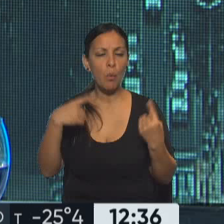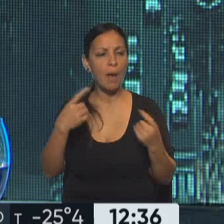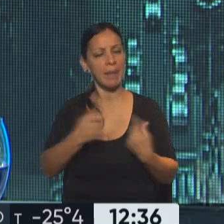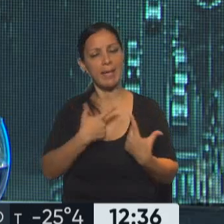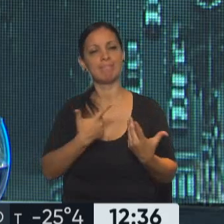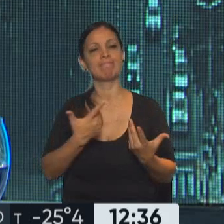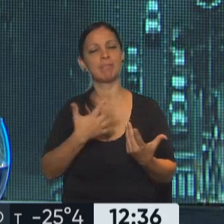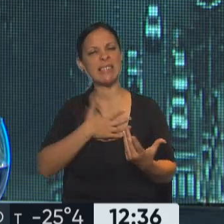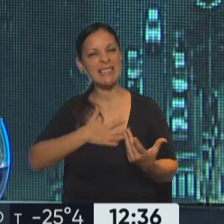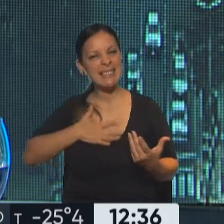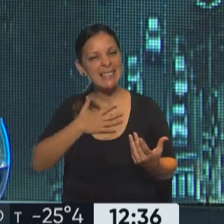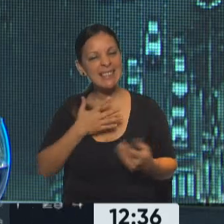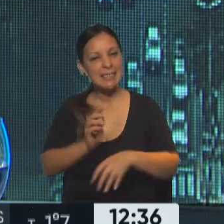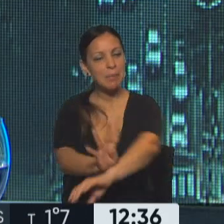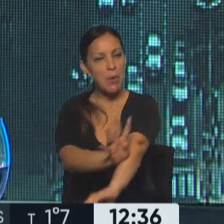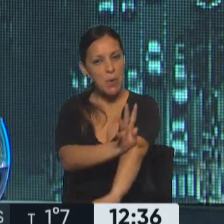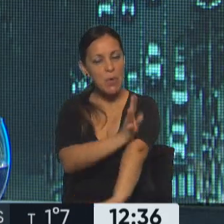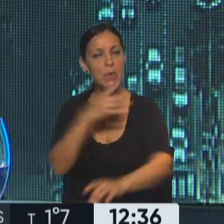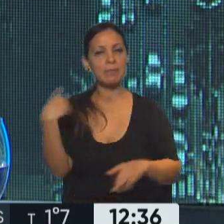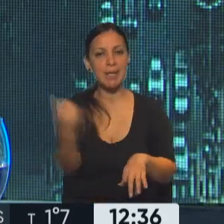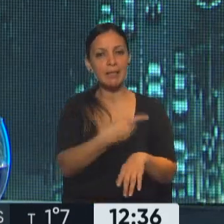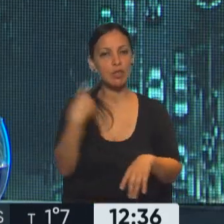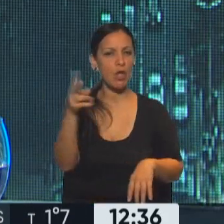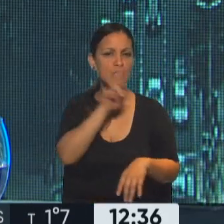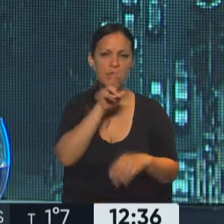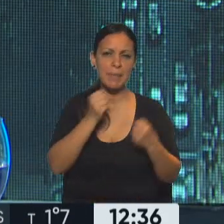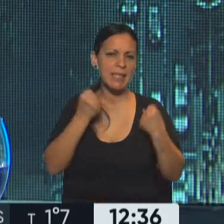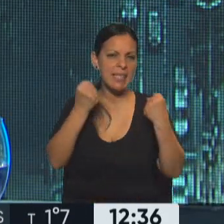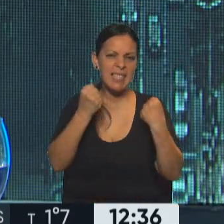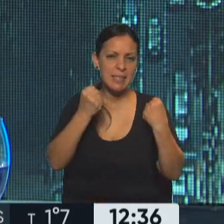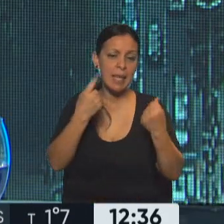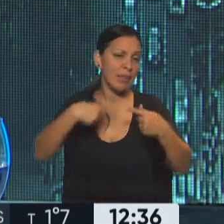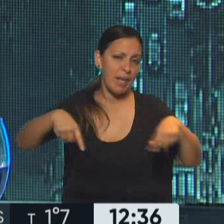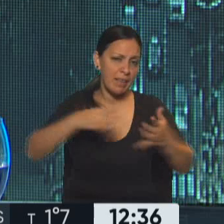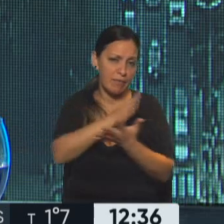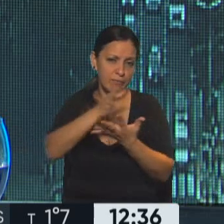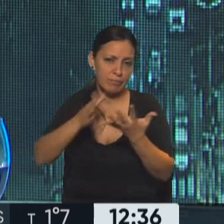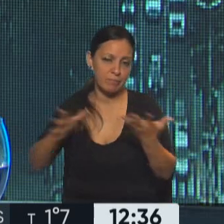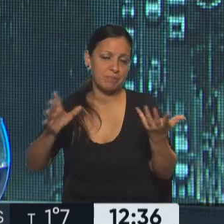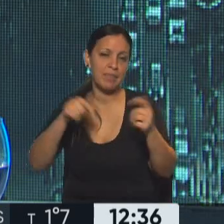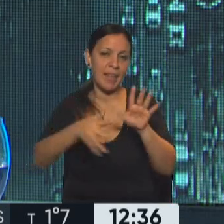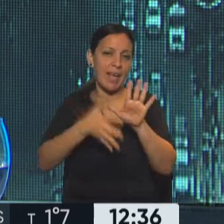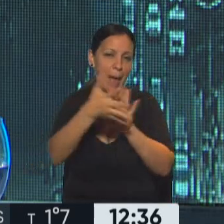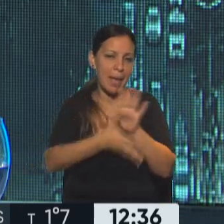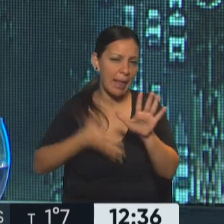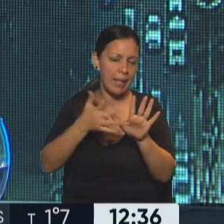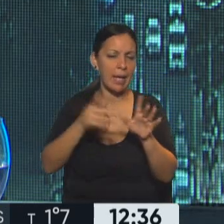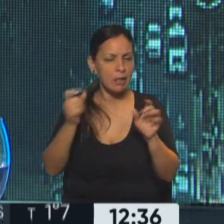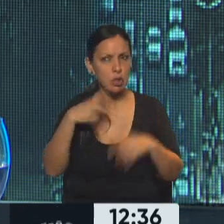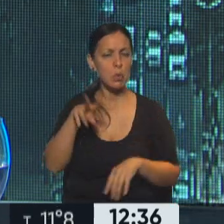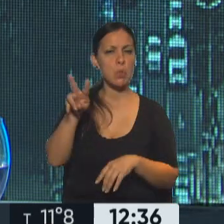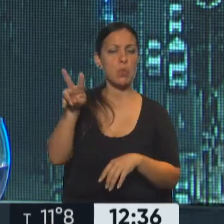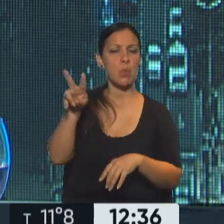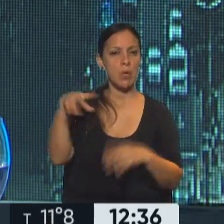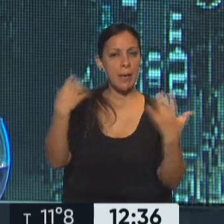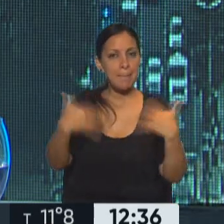emocionarnos, conmovernos a las feministas de todos los cauces de la región sur del continente, que